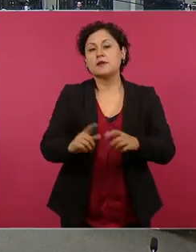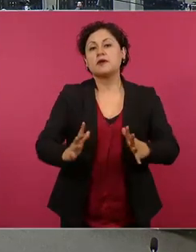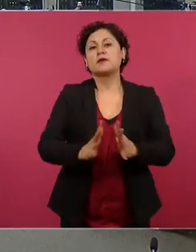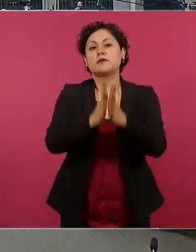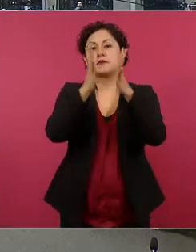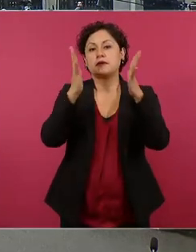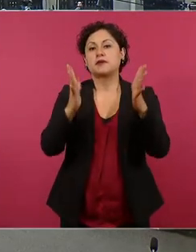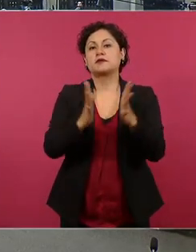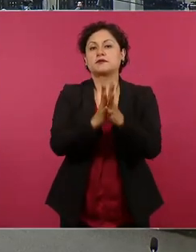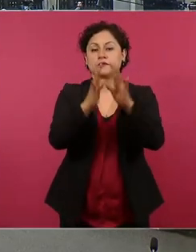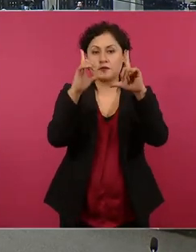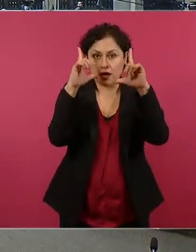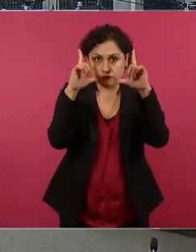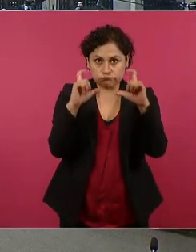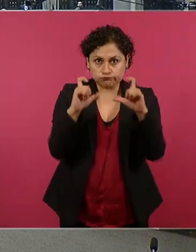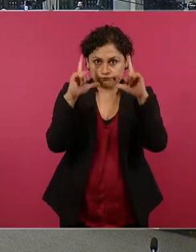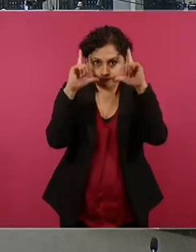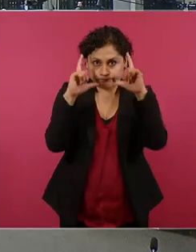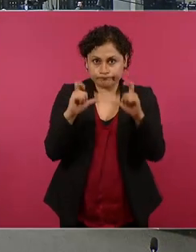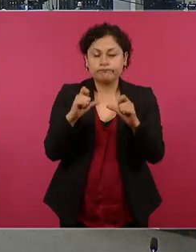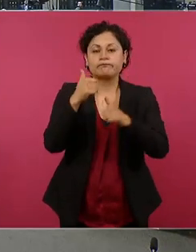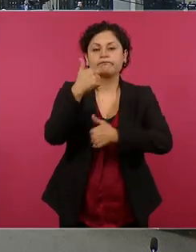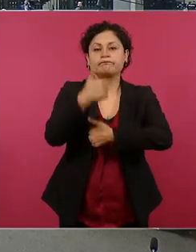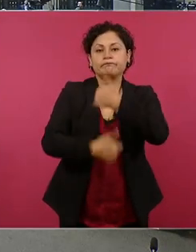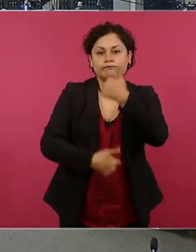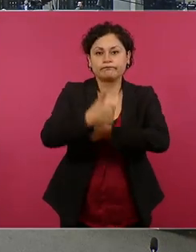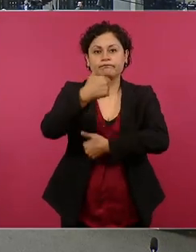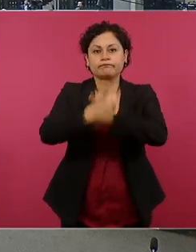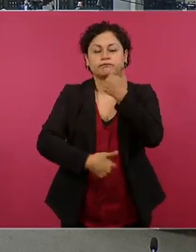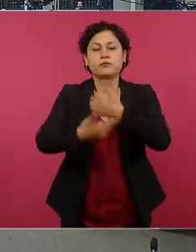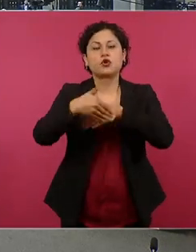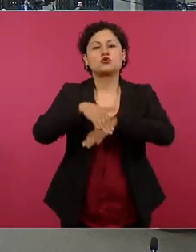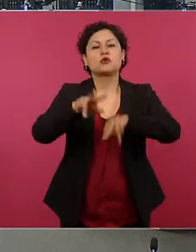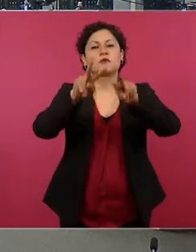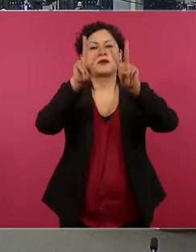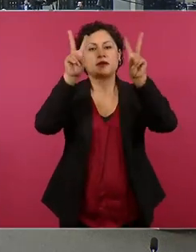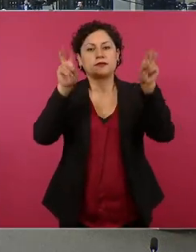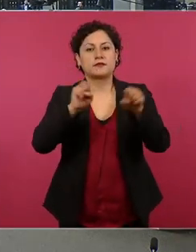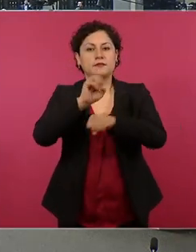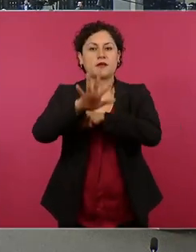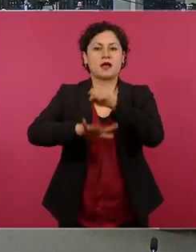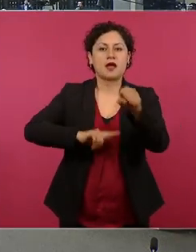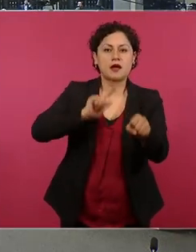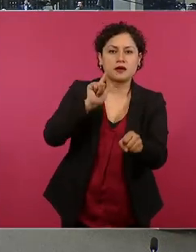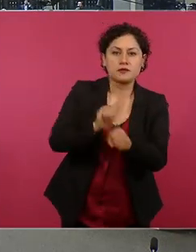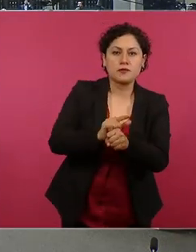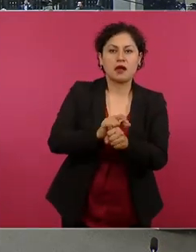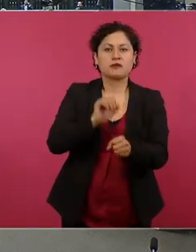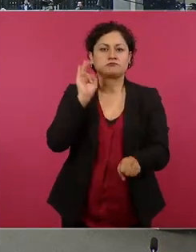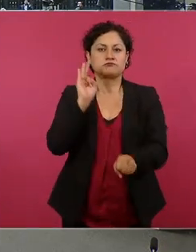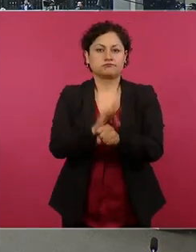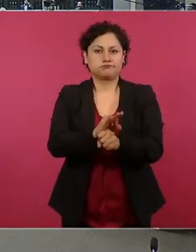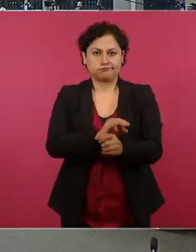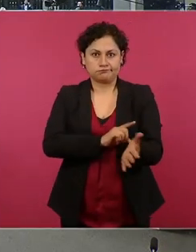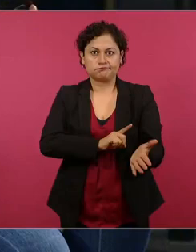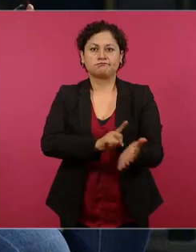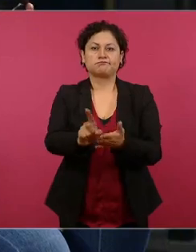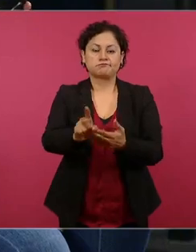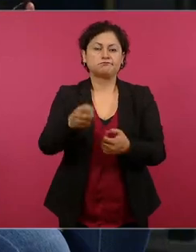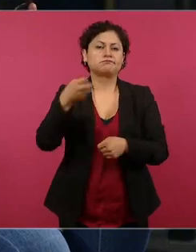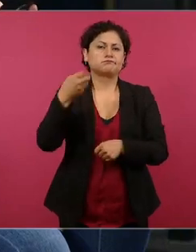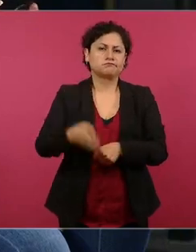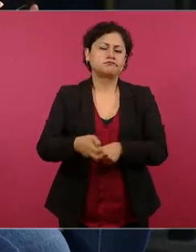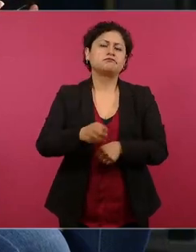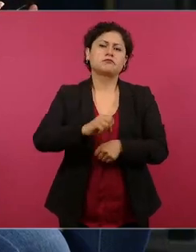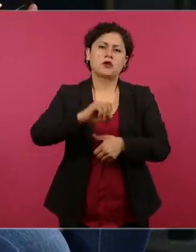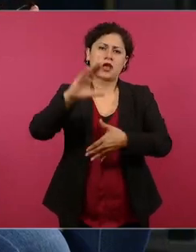fotográfico documental por los derechos de los animales. Esta convocatoria es para residentes en México, América Latina, España, o bien en comunidades